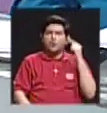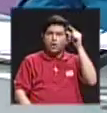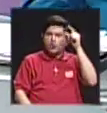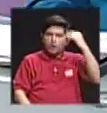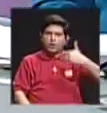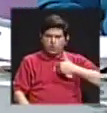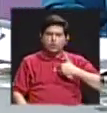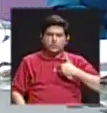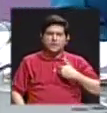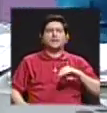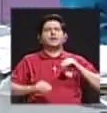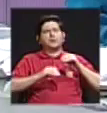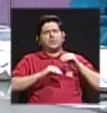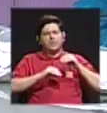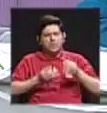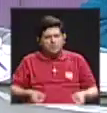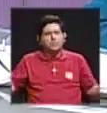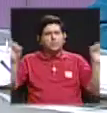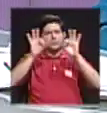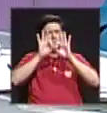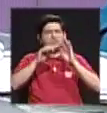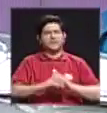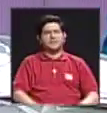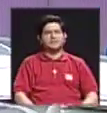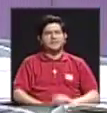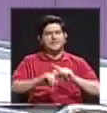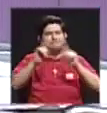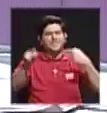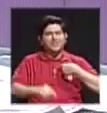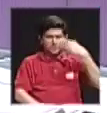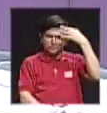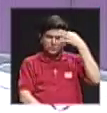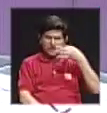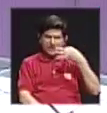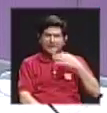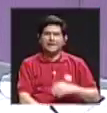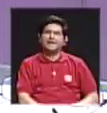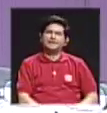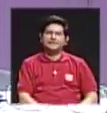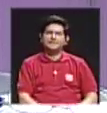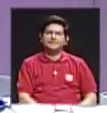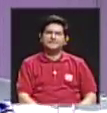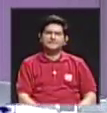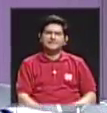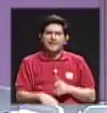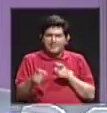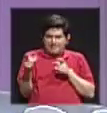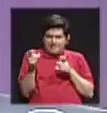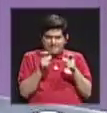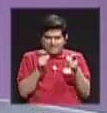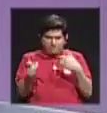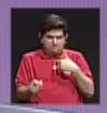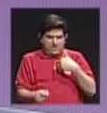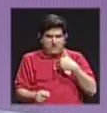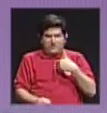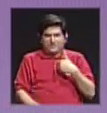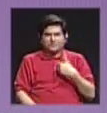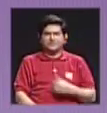obviamente tiene una gran importancia, pero yo creo que el dominio que ha